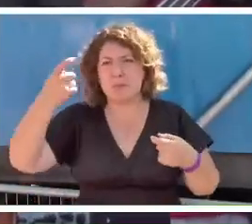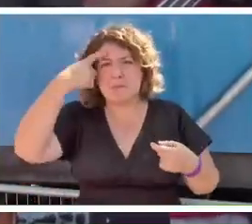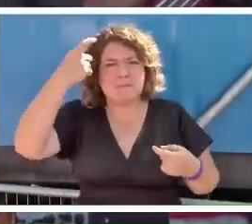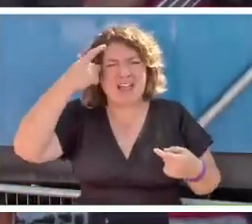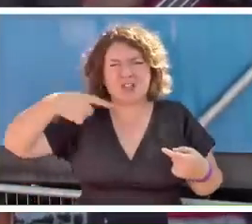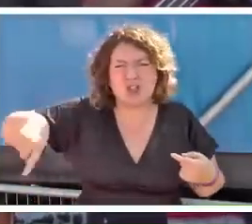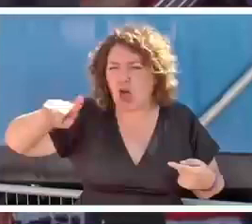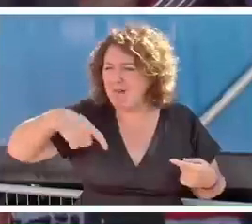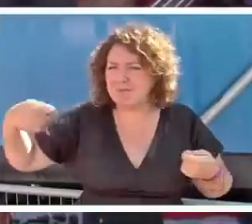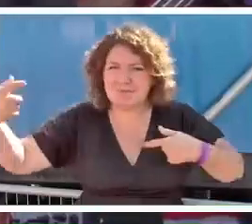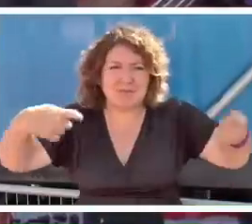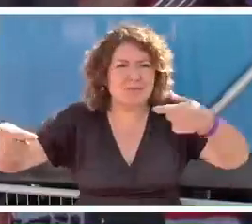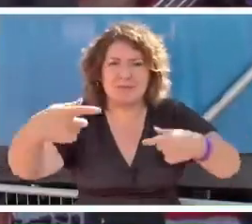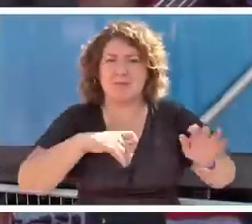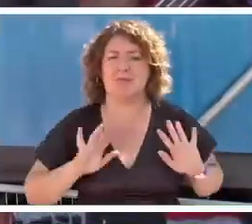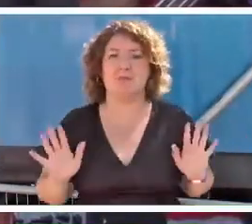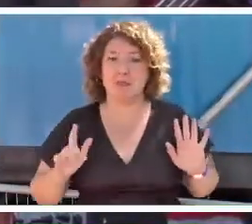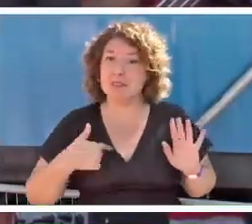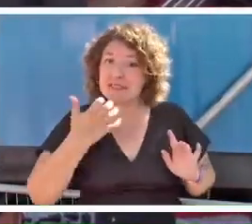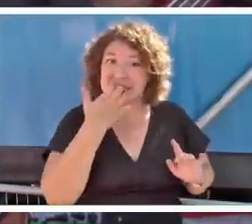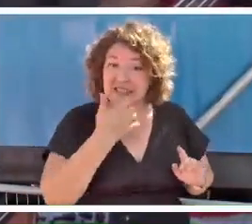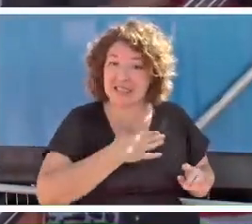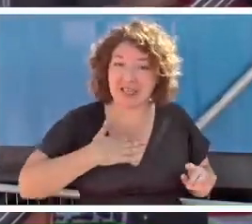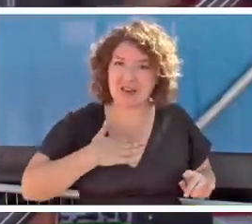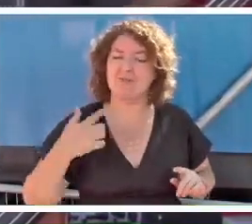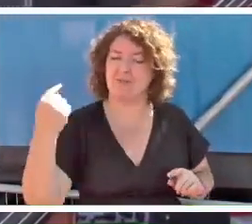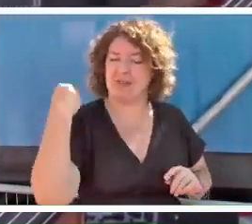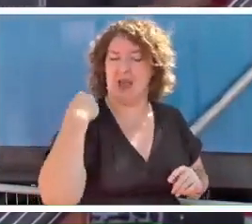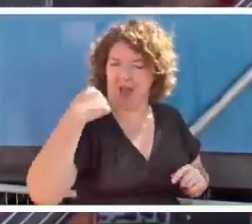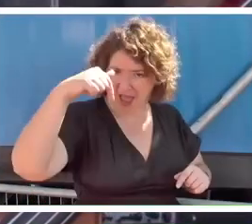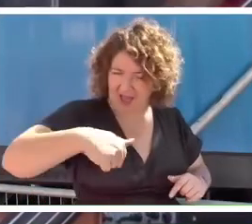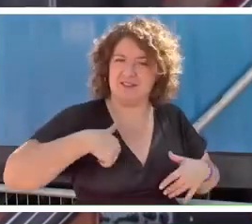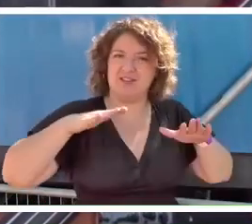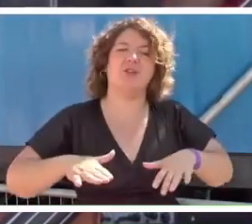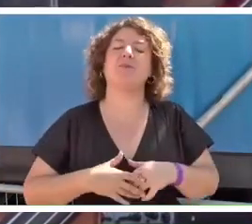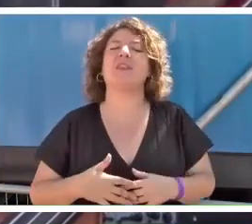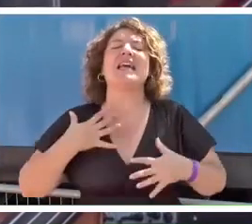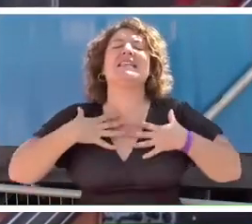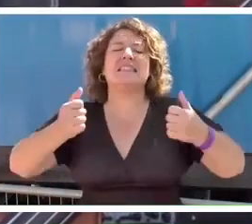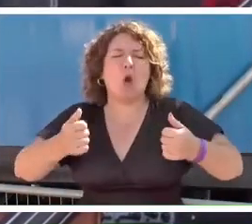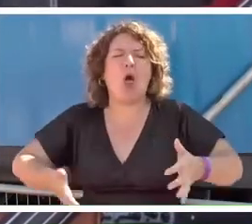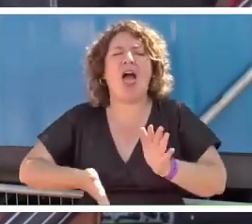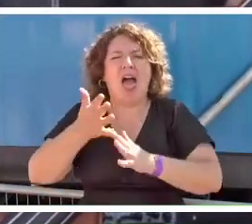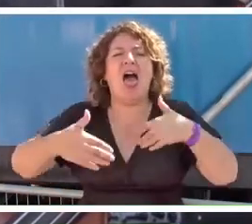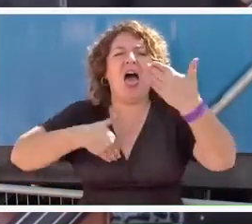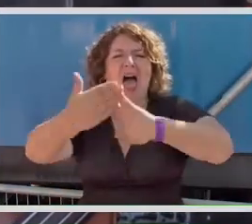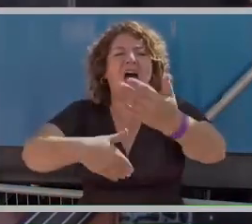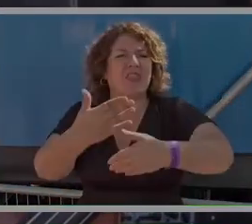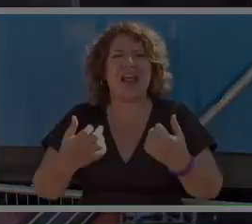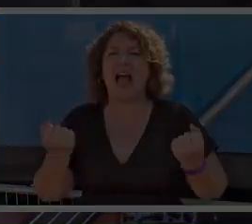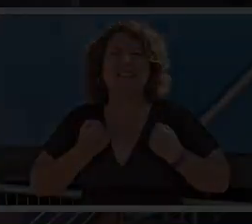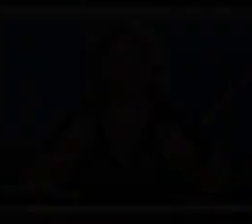Ahí, amigos y amigas, me encontraréis. ¡Salud! ¡Adelante! ¡A trabajar y a cambiar la vida de la gente!